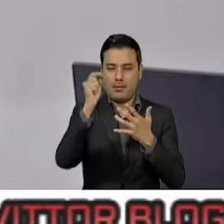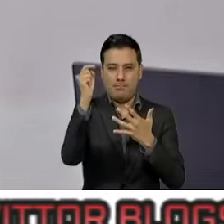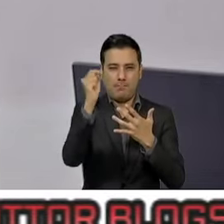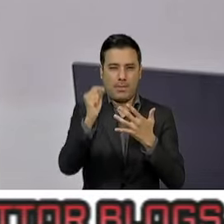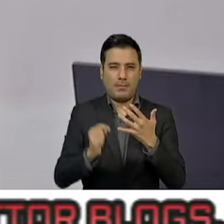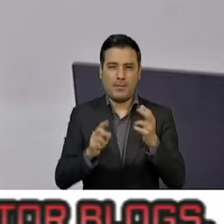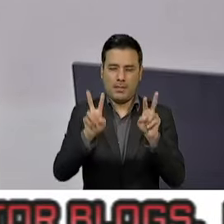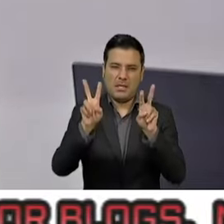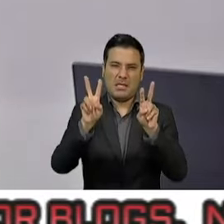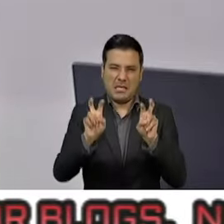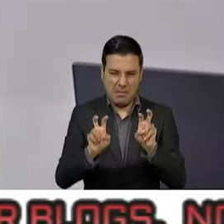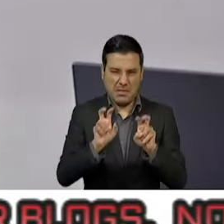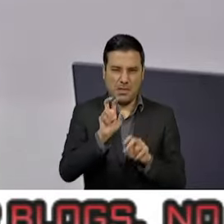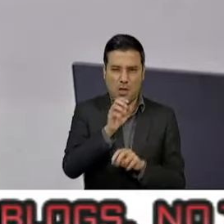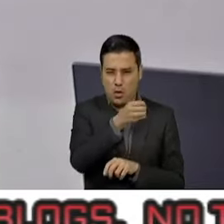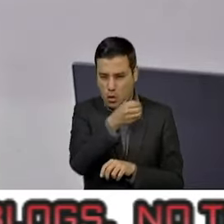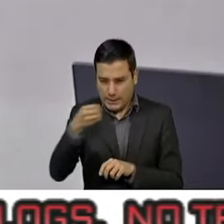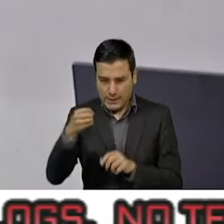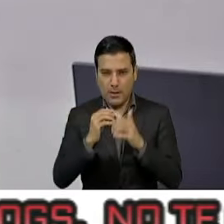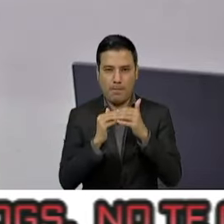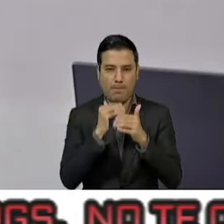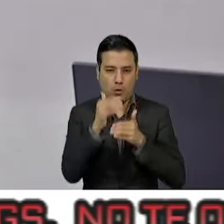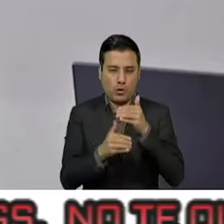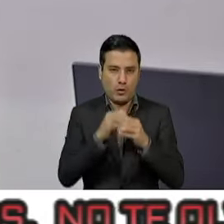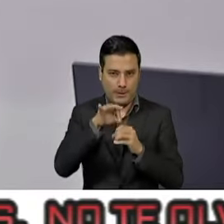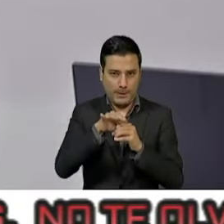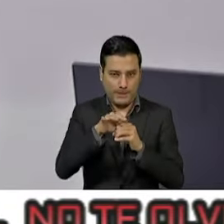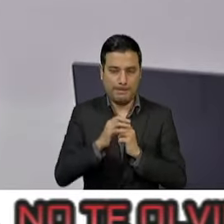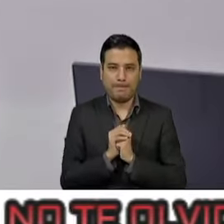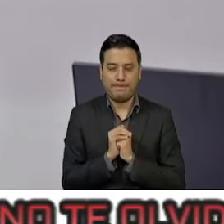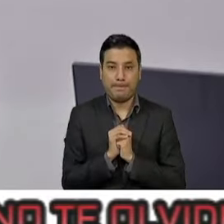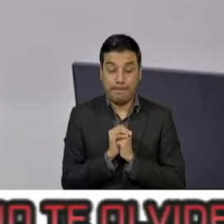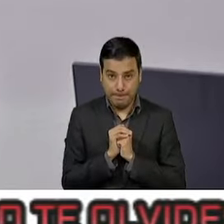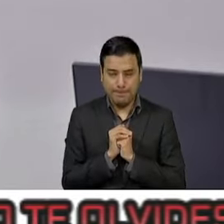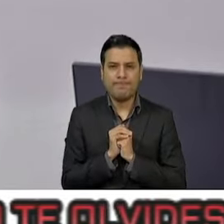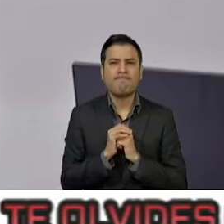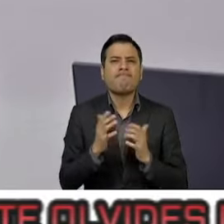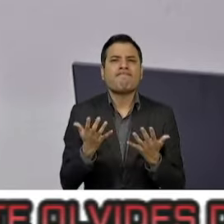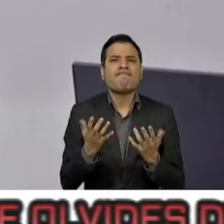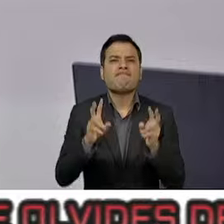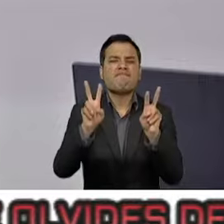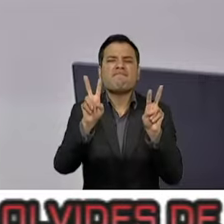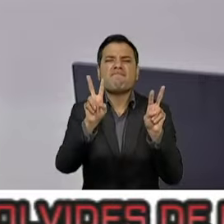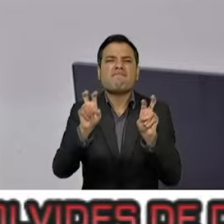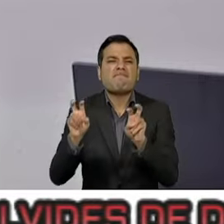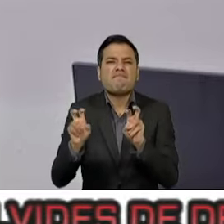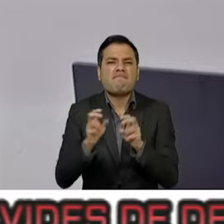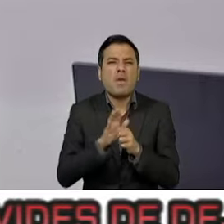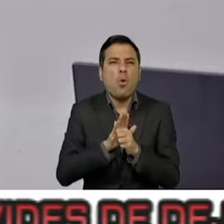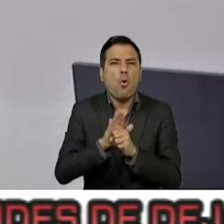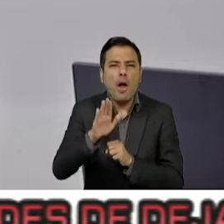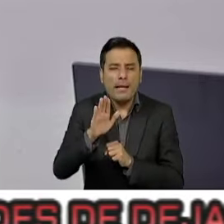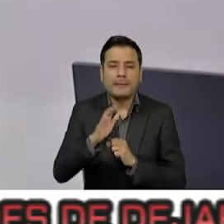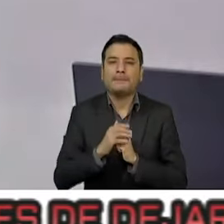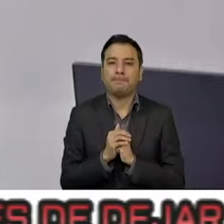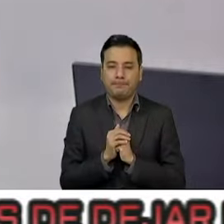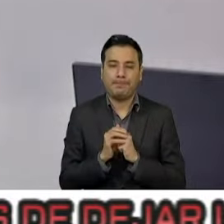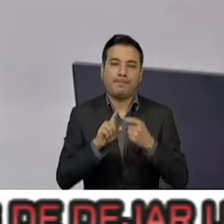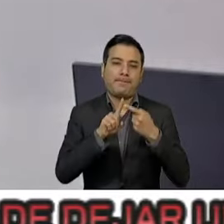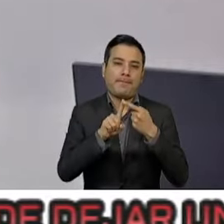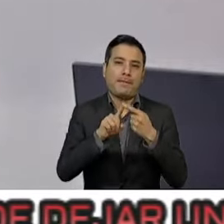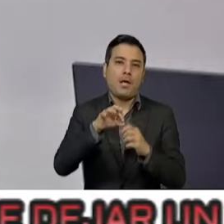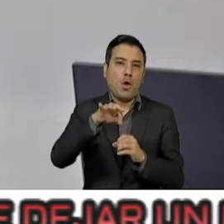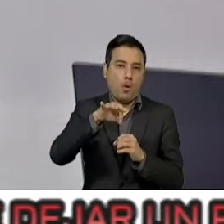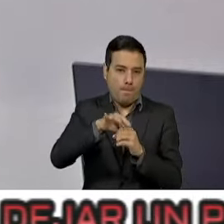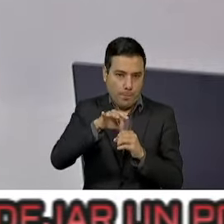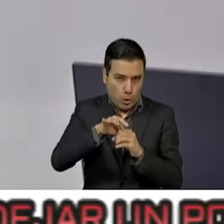directa con la organización del proceso electoral. Entre dichos aspectos destacan por su importancia los relativos al voto de